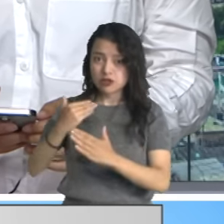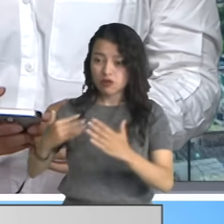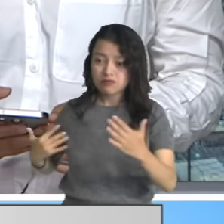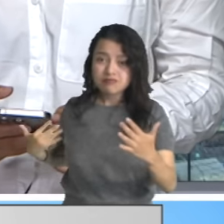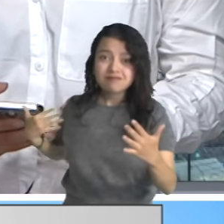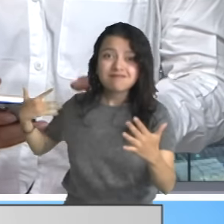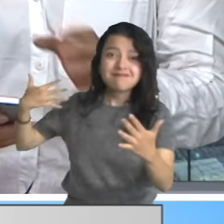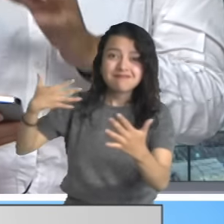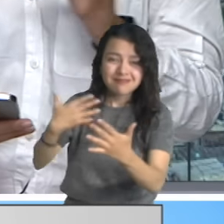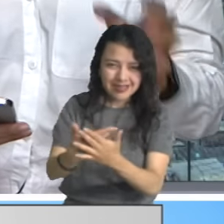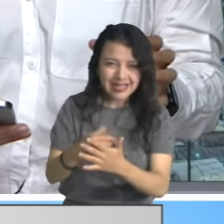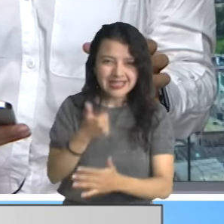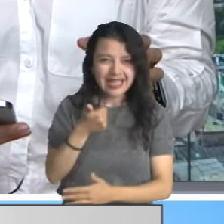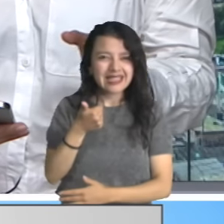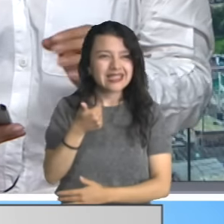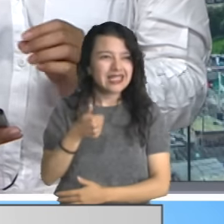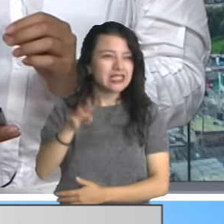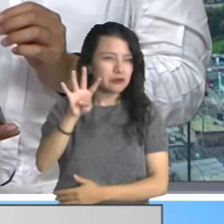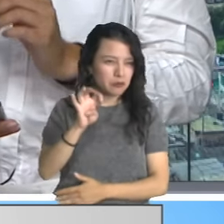se lograron